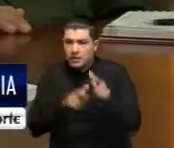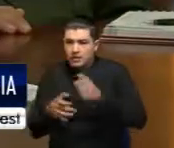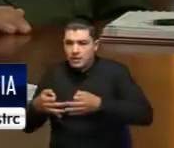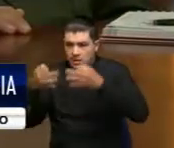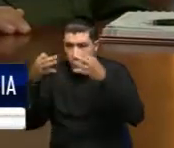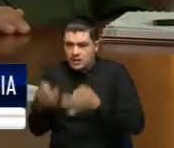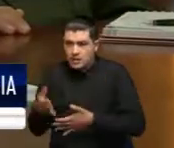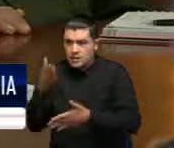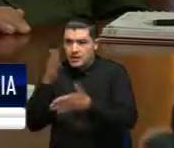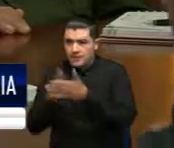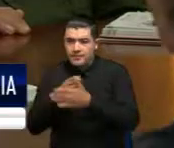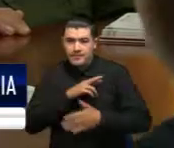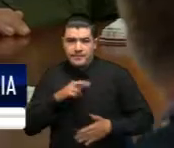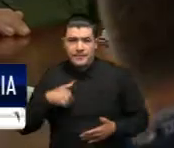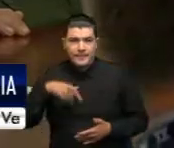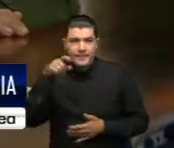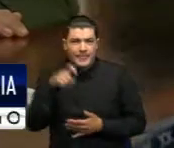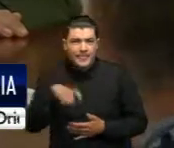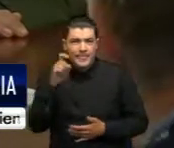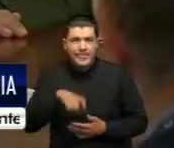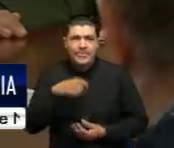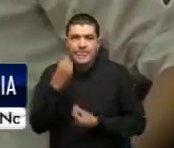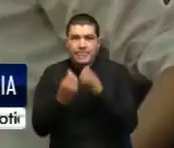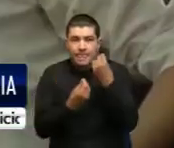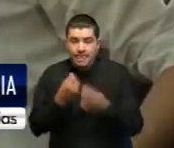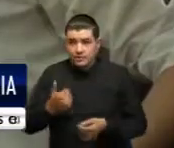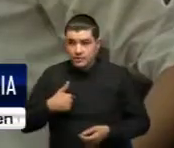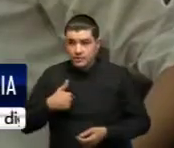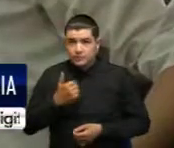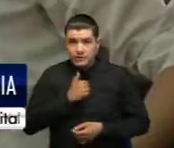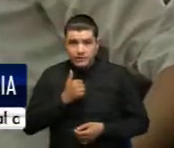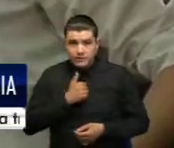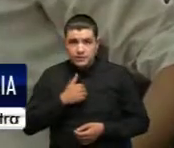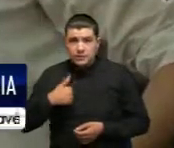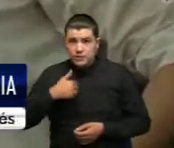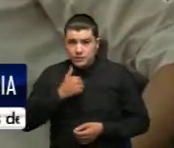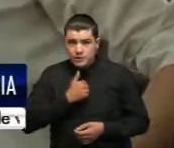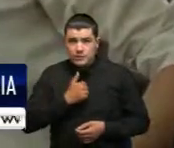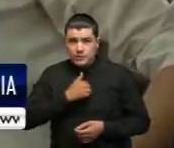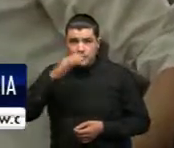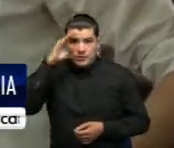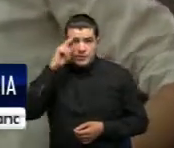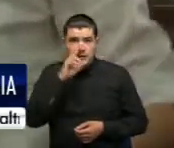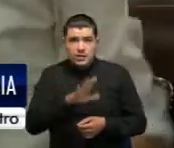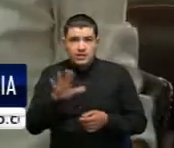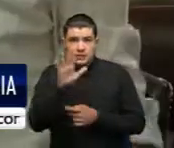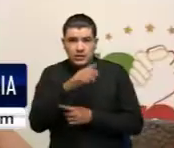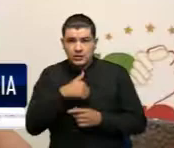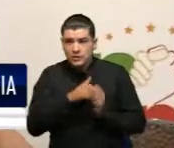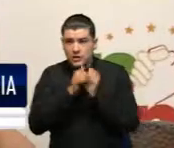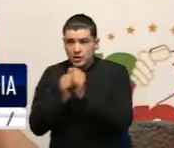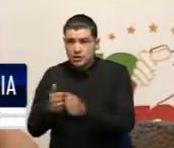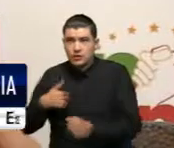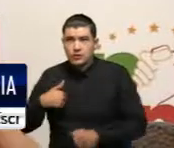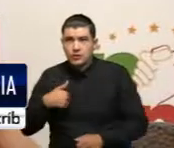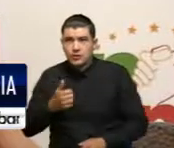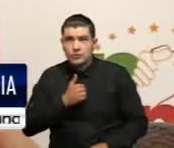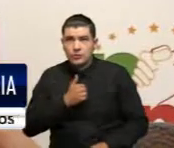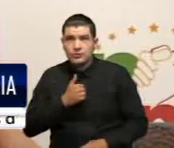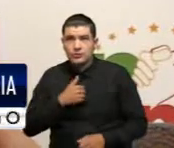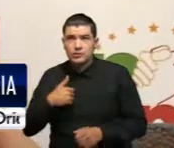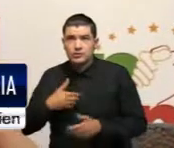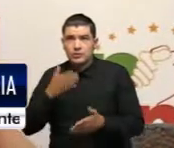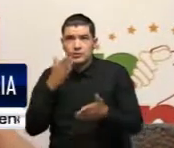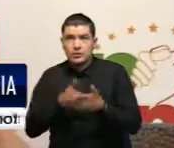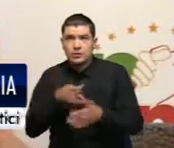la denuncia y necesitamos que la hagamos. Yo mismo voy con ellos, o yo mismo voy y presento también la denuncia por ellos, si